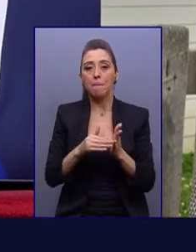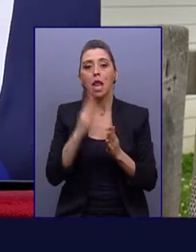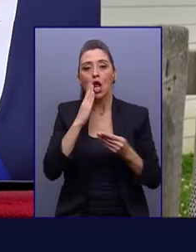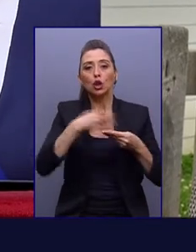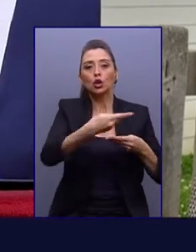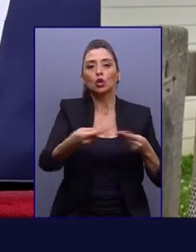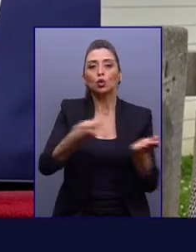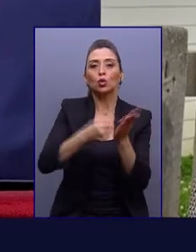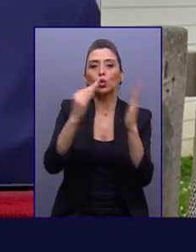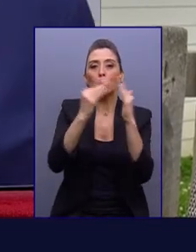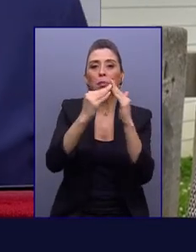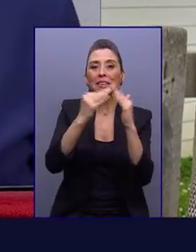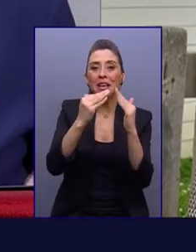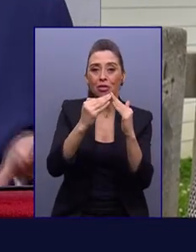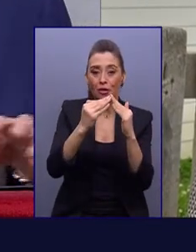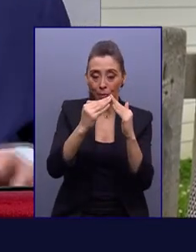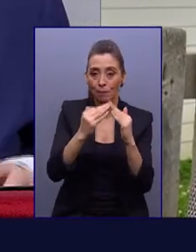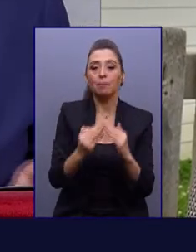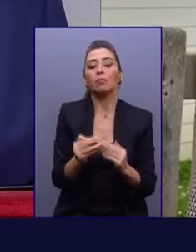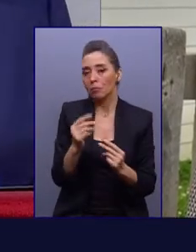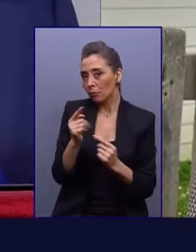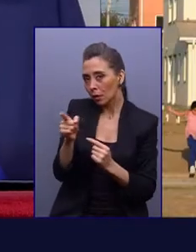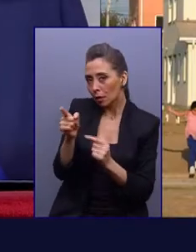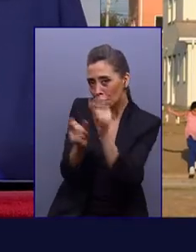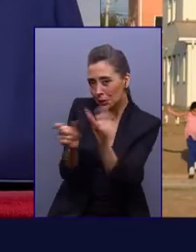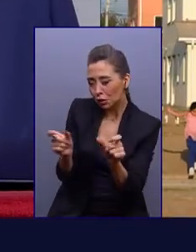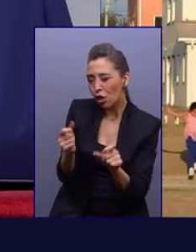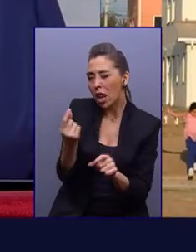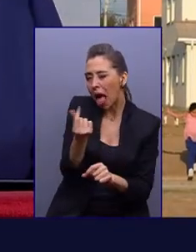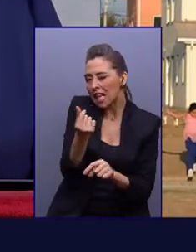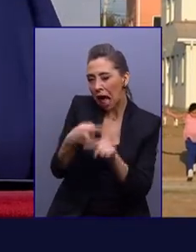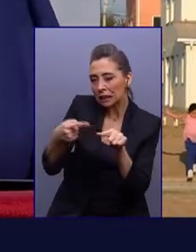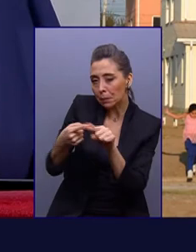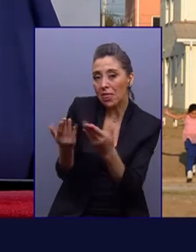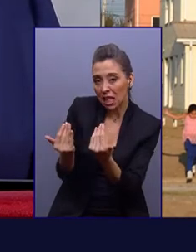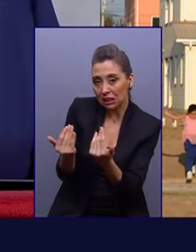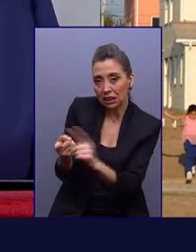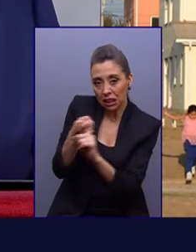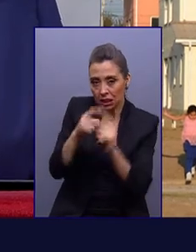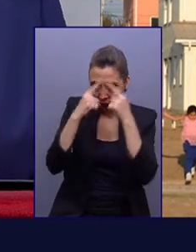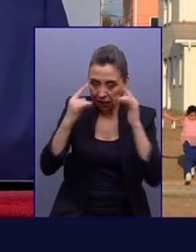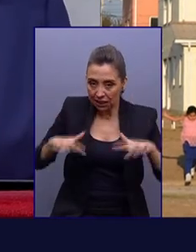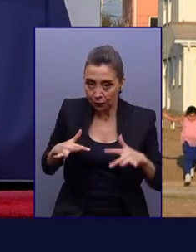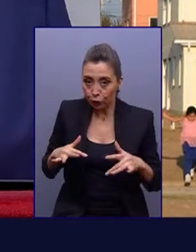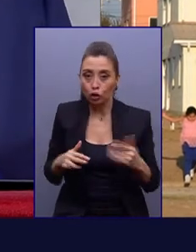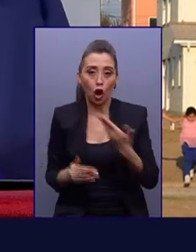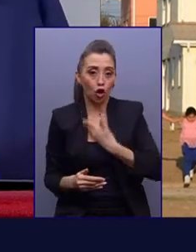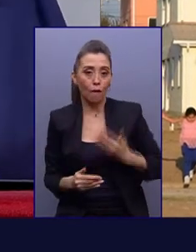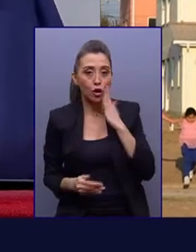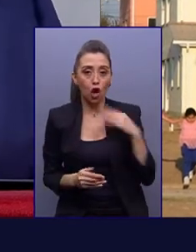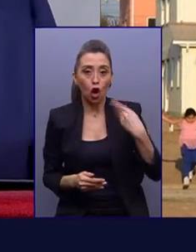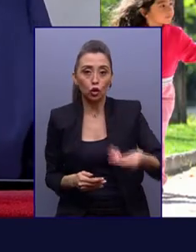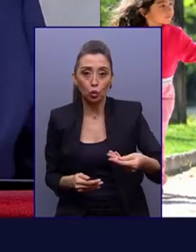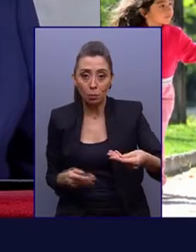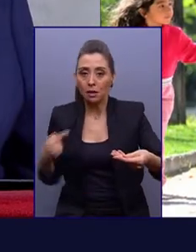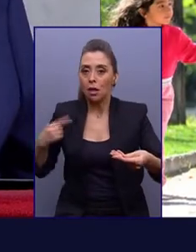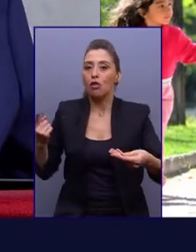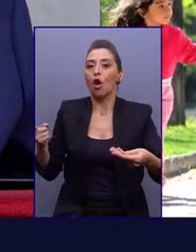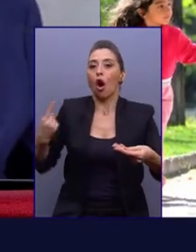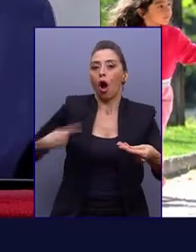gobierno. Y hemos tomado en cuenta las necesidades de la clase media, que con esfuerzo complementan los subsidios con créditos